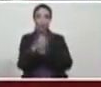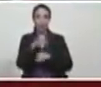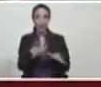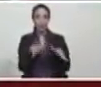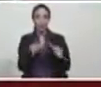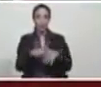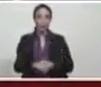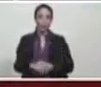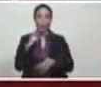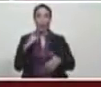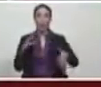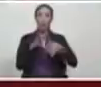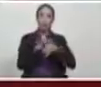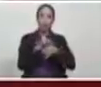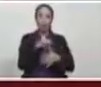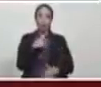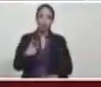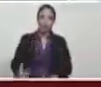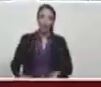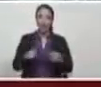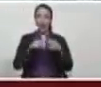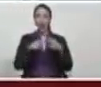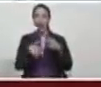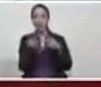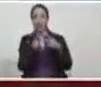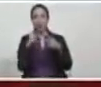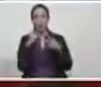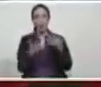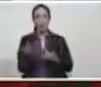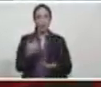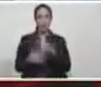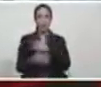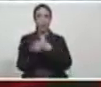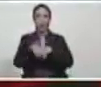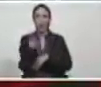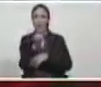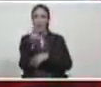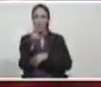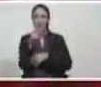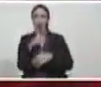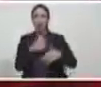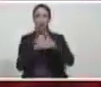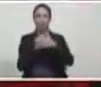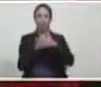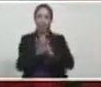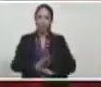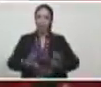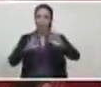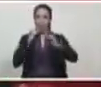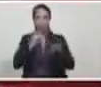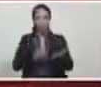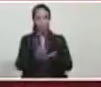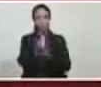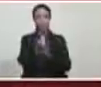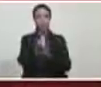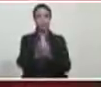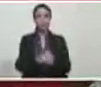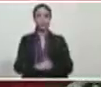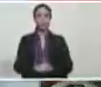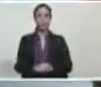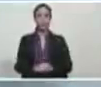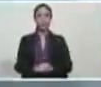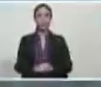inversión china-venezolana. A Venezuela no la va a parar nadie, Venezuela va es para adelante